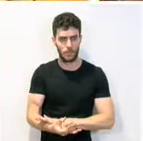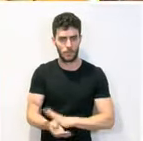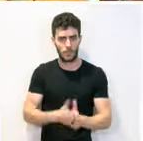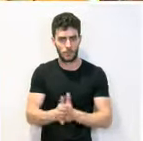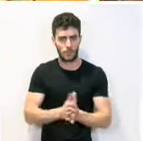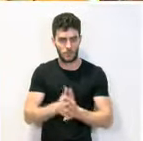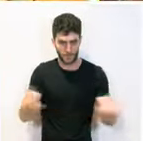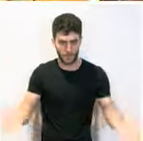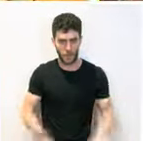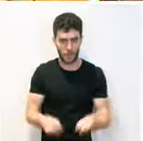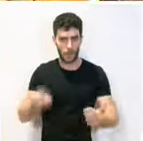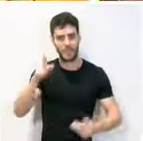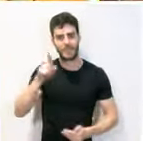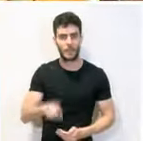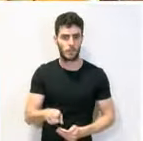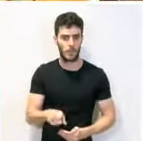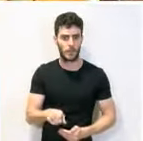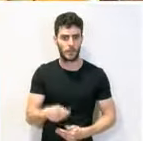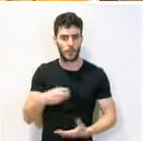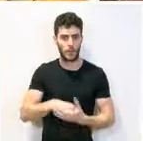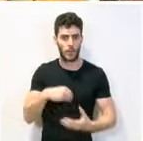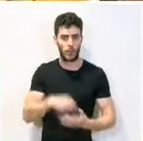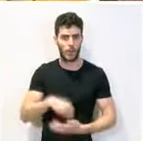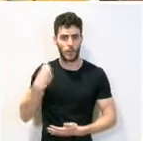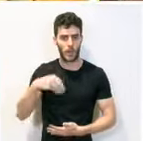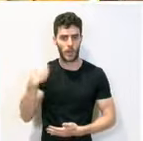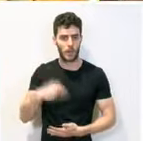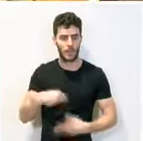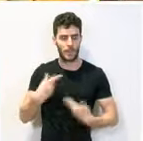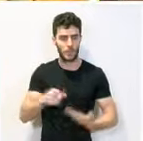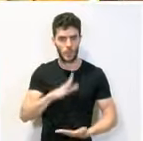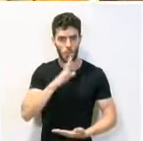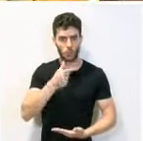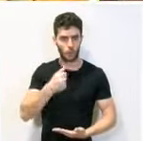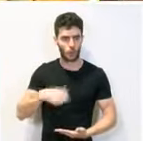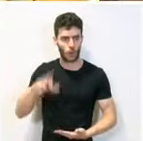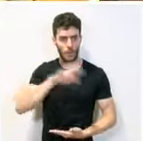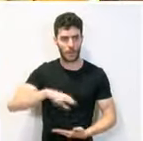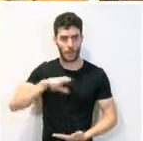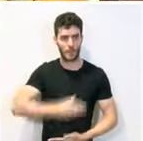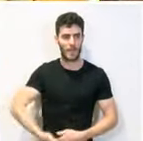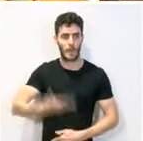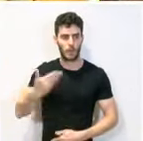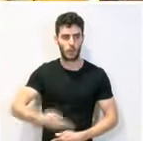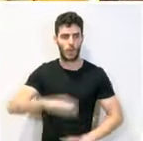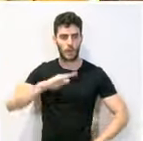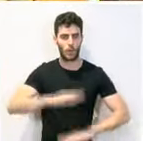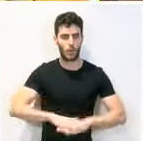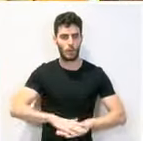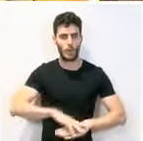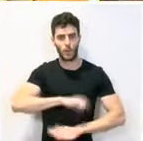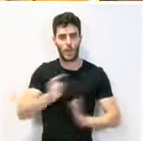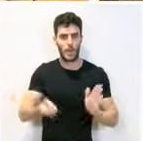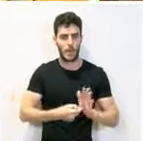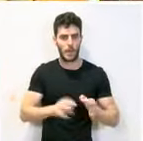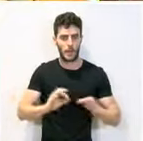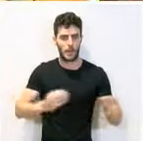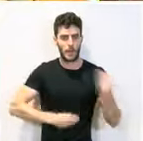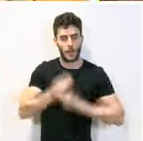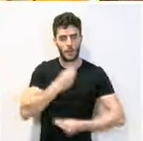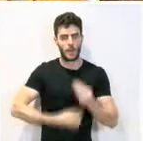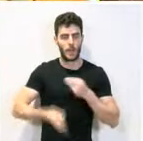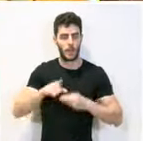incentivar también las incorporaciones de jóvenes, y para eso vuelvo a incidir en la importancia del cumplimiento de la ley de la cadena alimentaria y